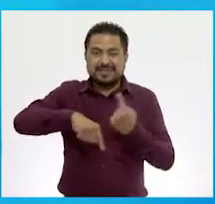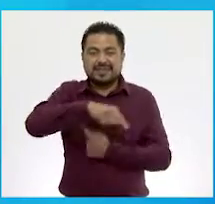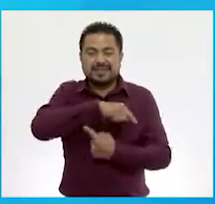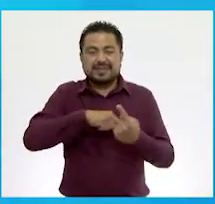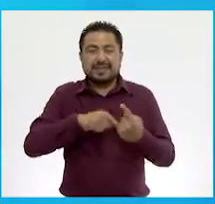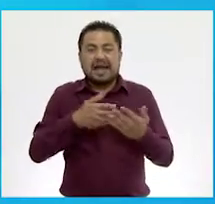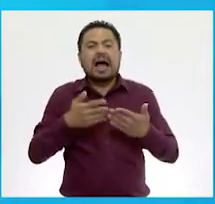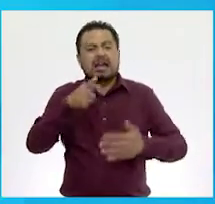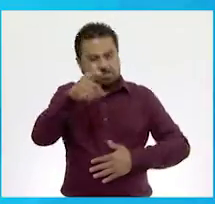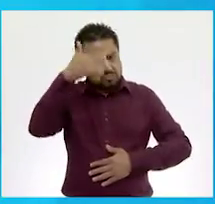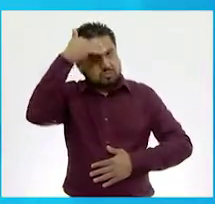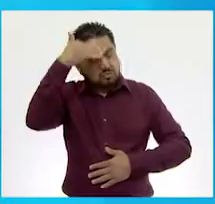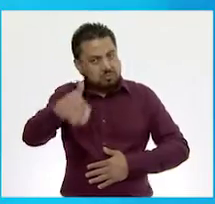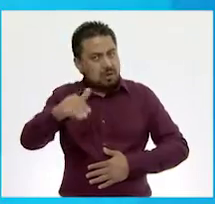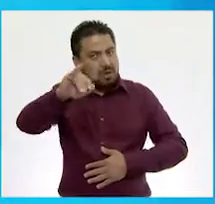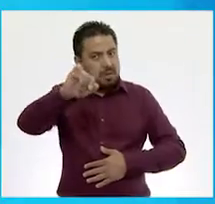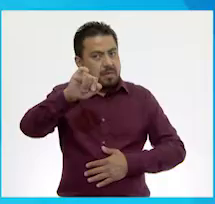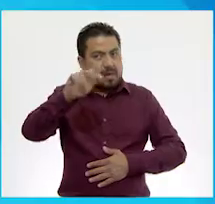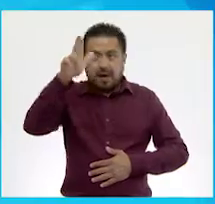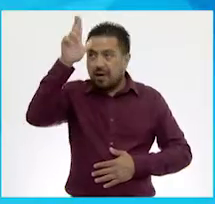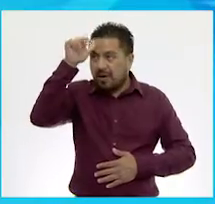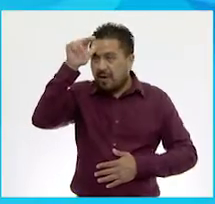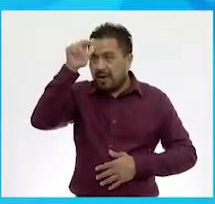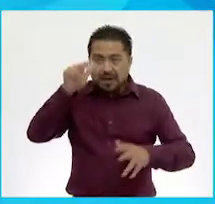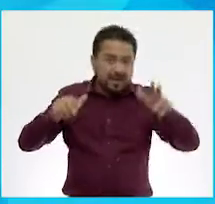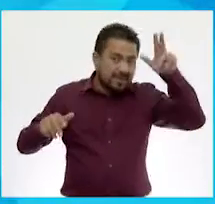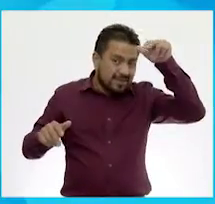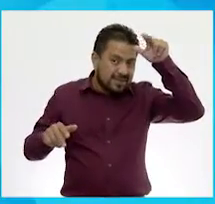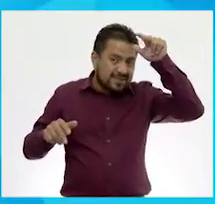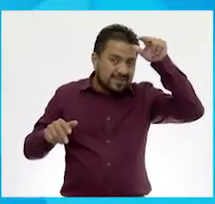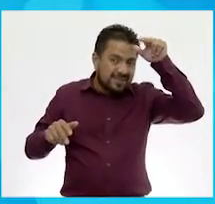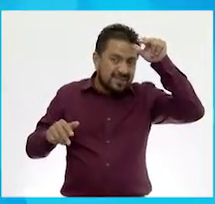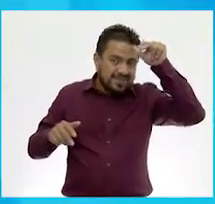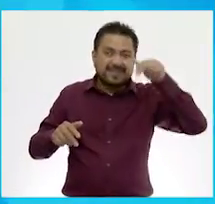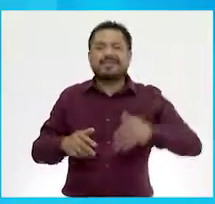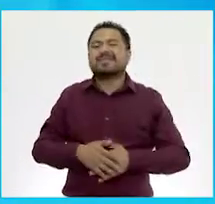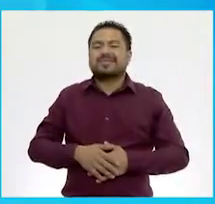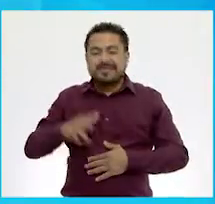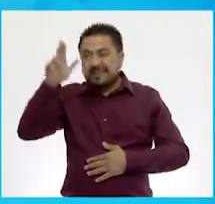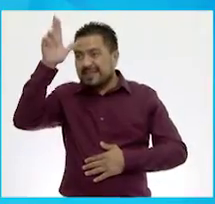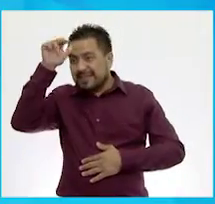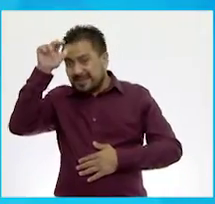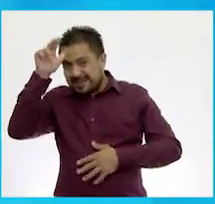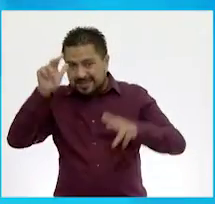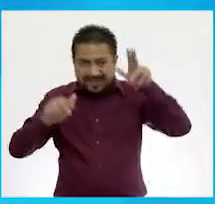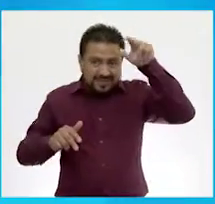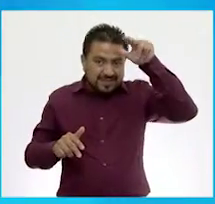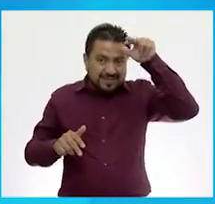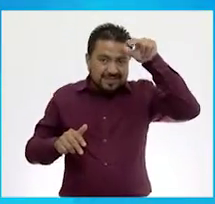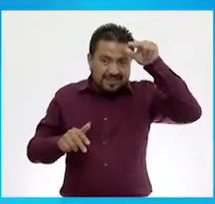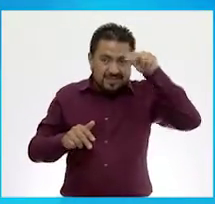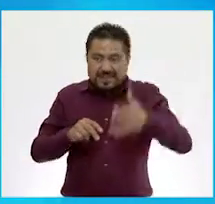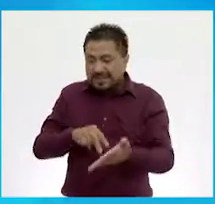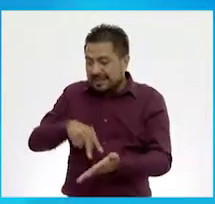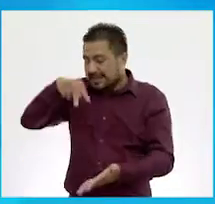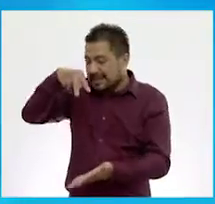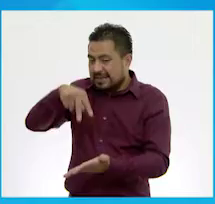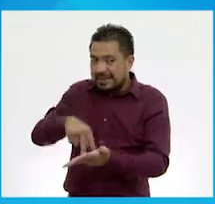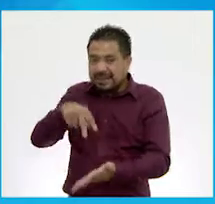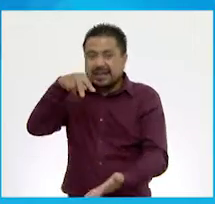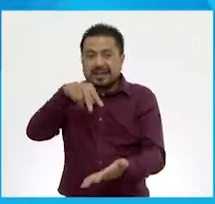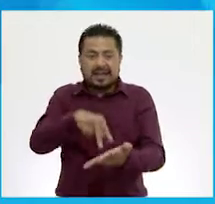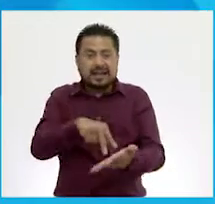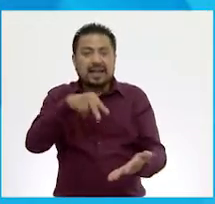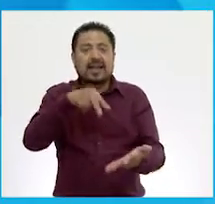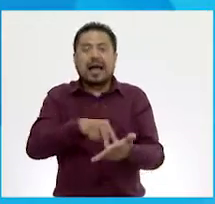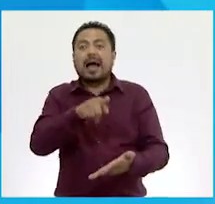¡Ya te lo sabes! ¡Conejito, conejito, conejito saltarín!